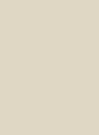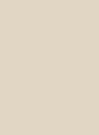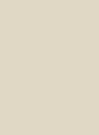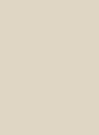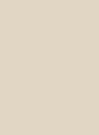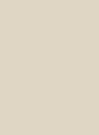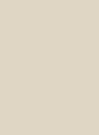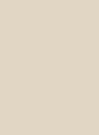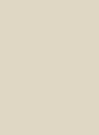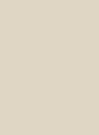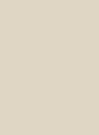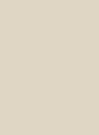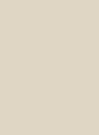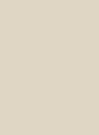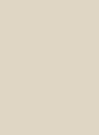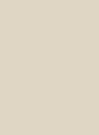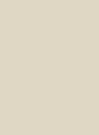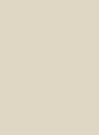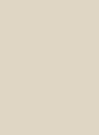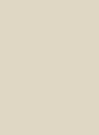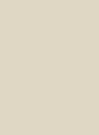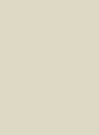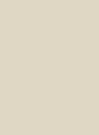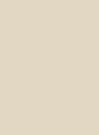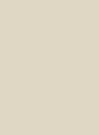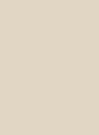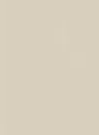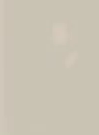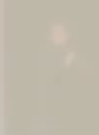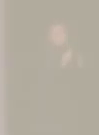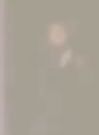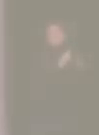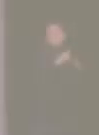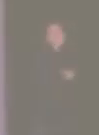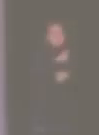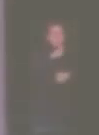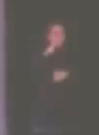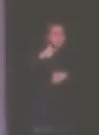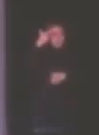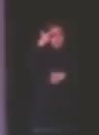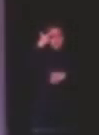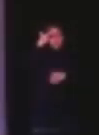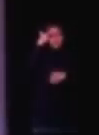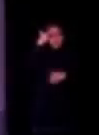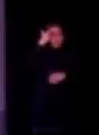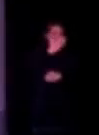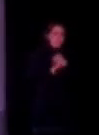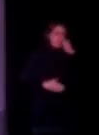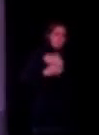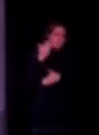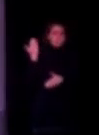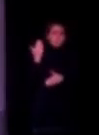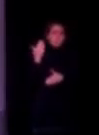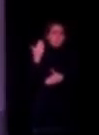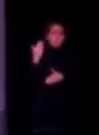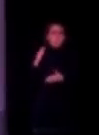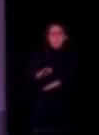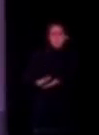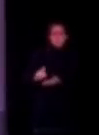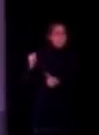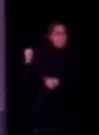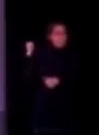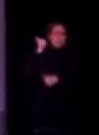adimen desgaitasunak eta autismo espektroaren nahasmenak dituzten personekin betidanik lan egin du.